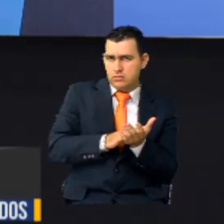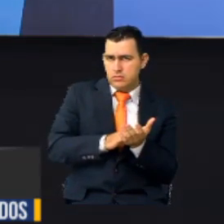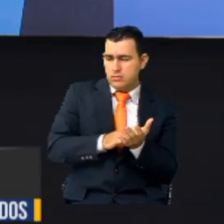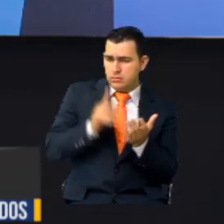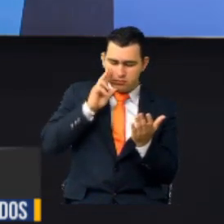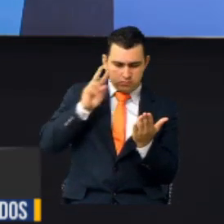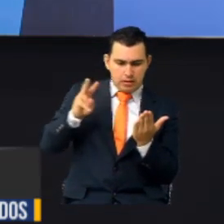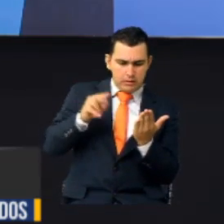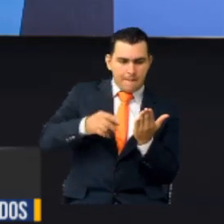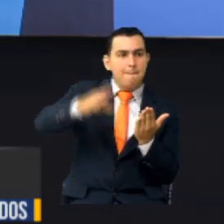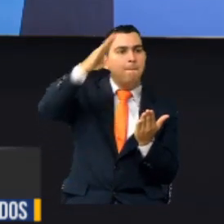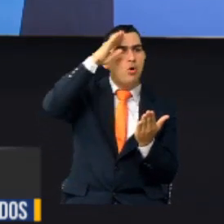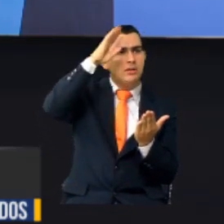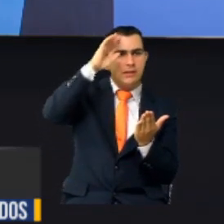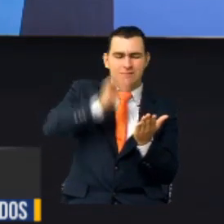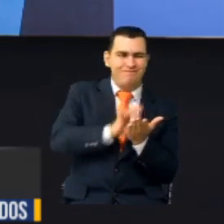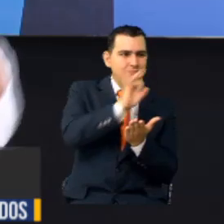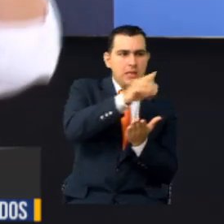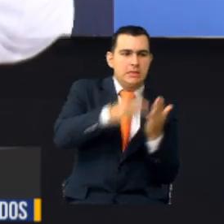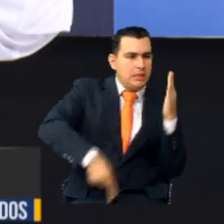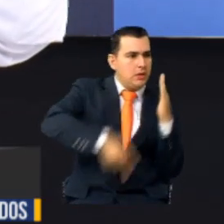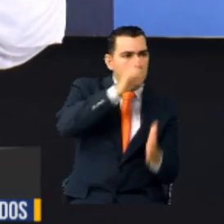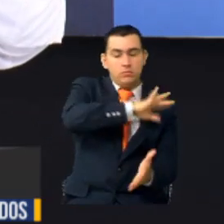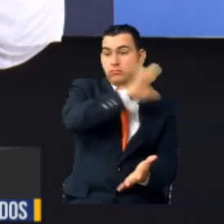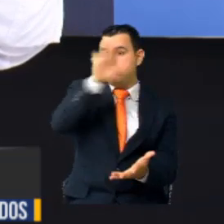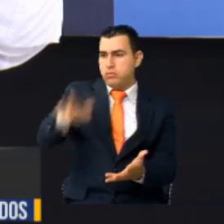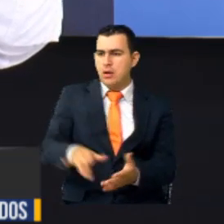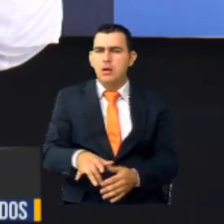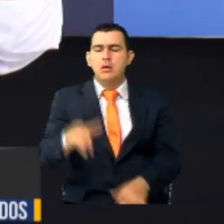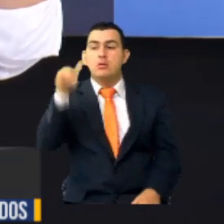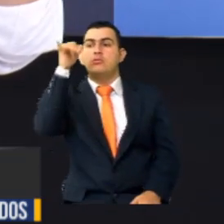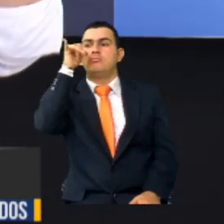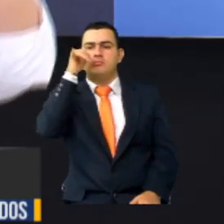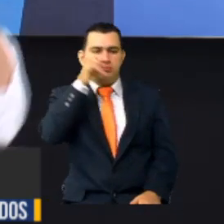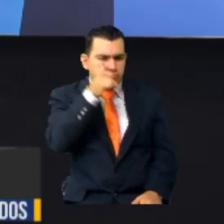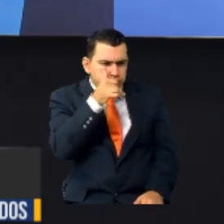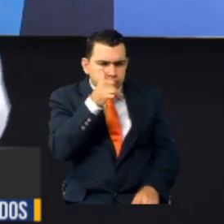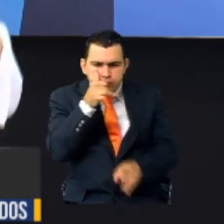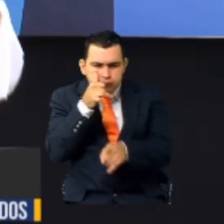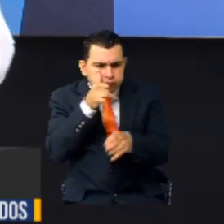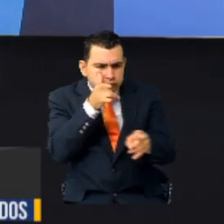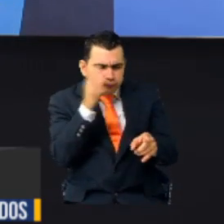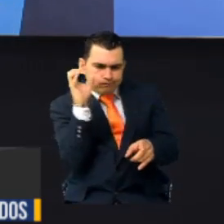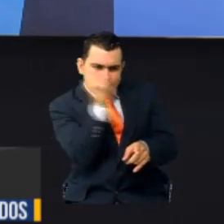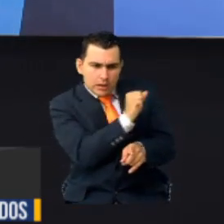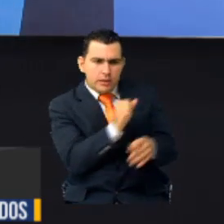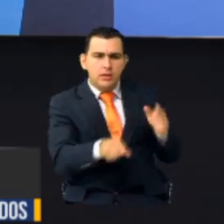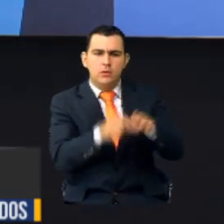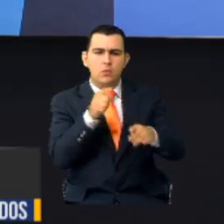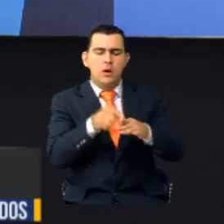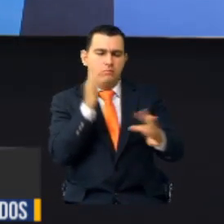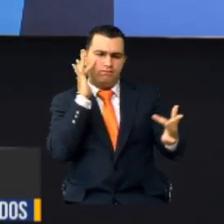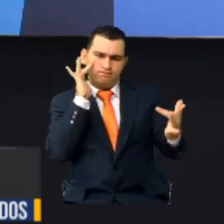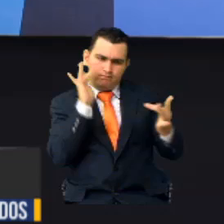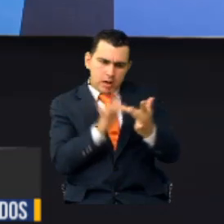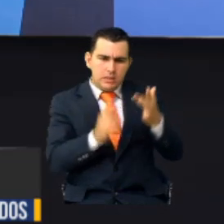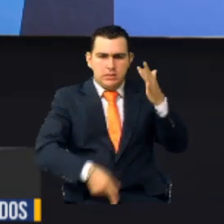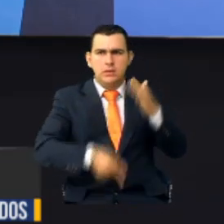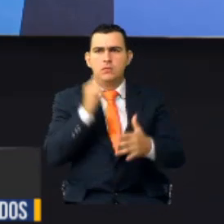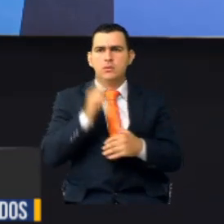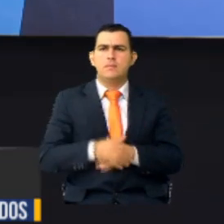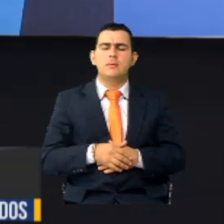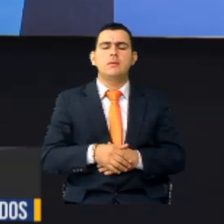pueda ubicarse de manera rápida. Igualmente van a estar las cámaras de seguridad también que van a dar esa conexión,